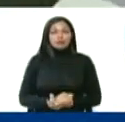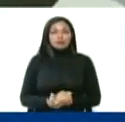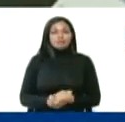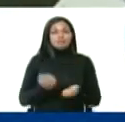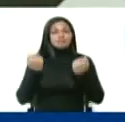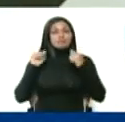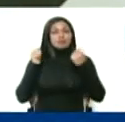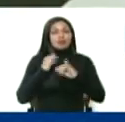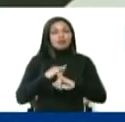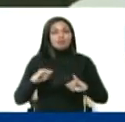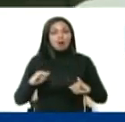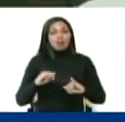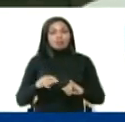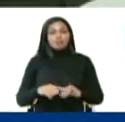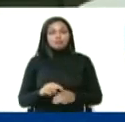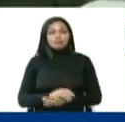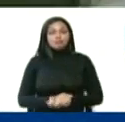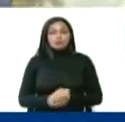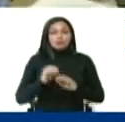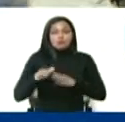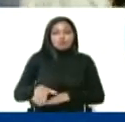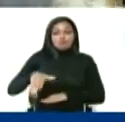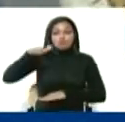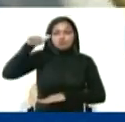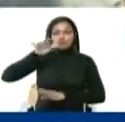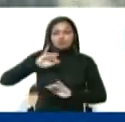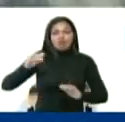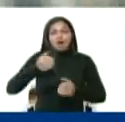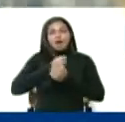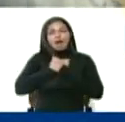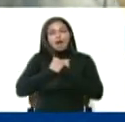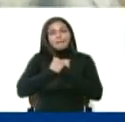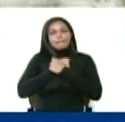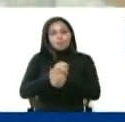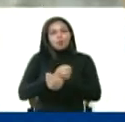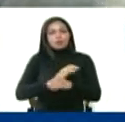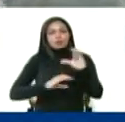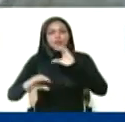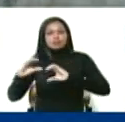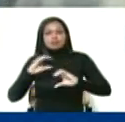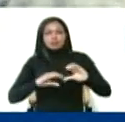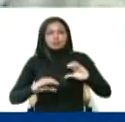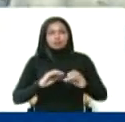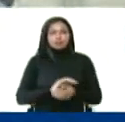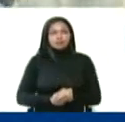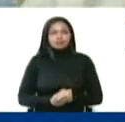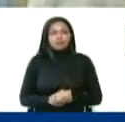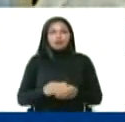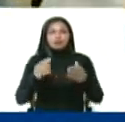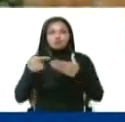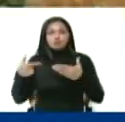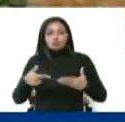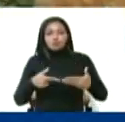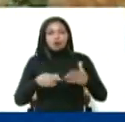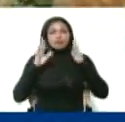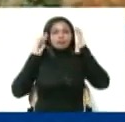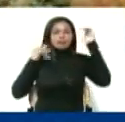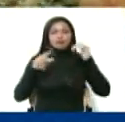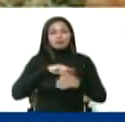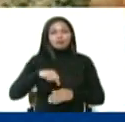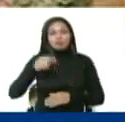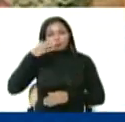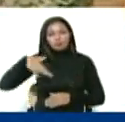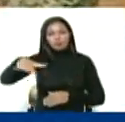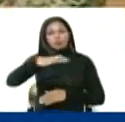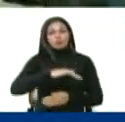preparado, con un arsenal de amor, de ciencia y de equipos para atender a nuestro